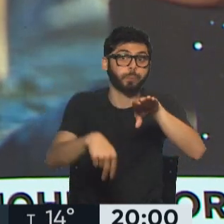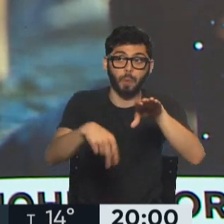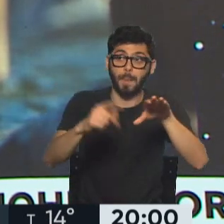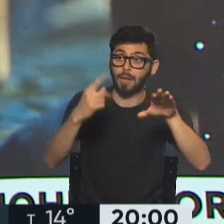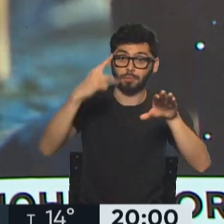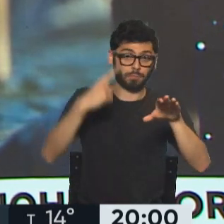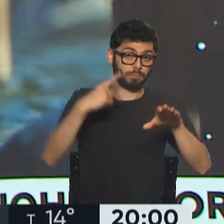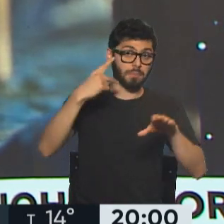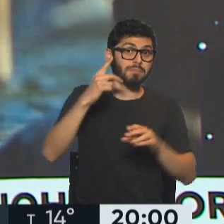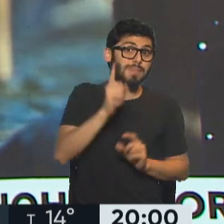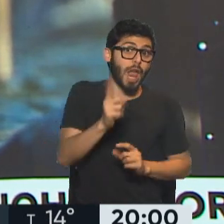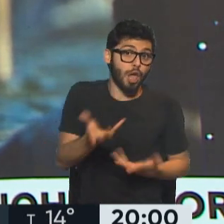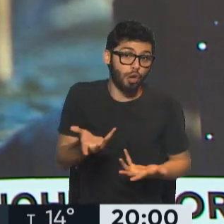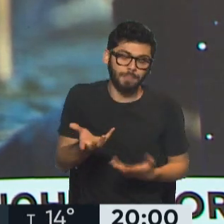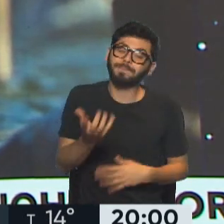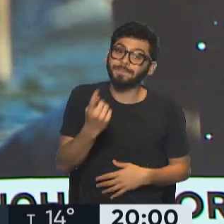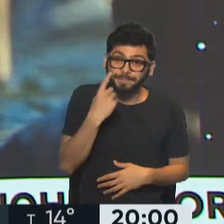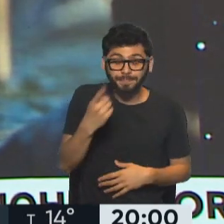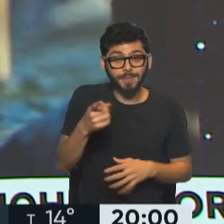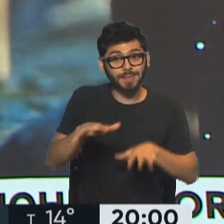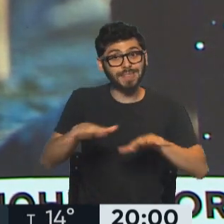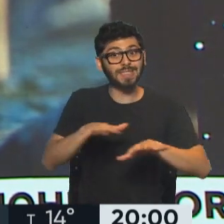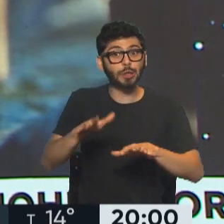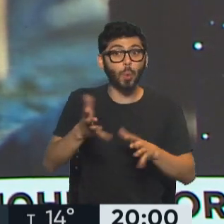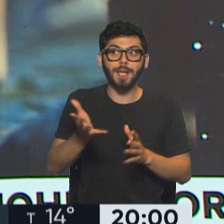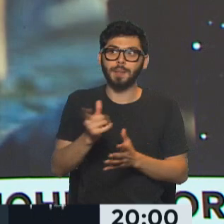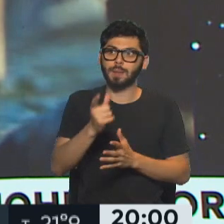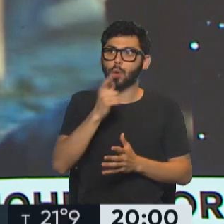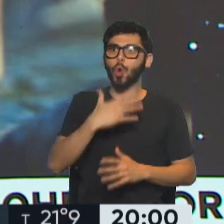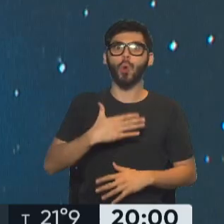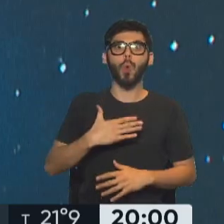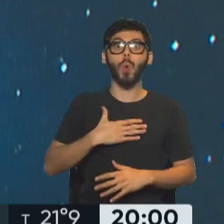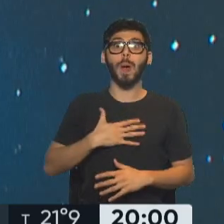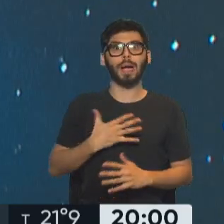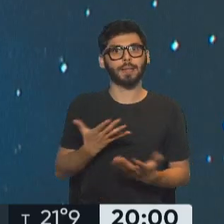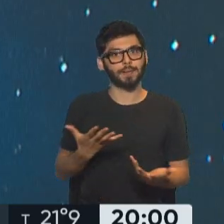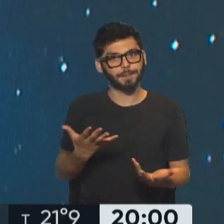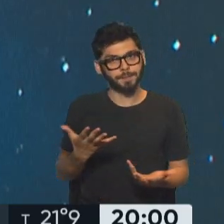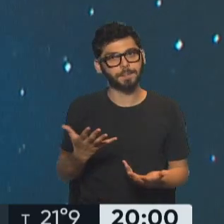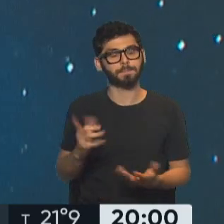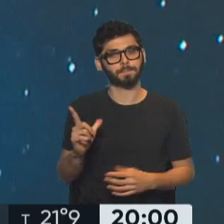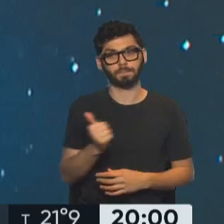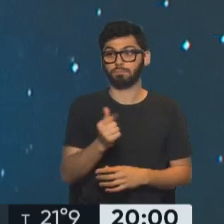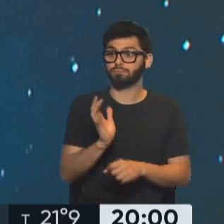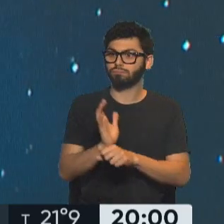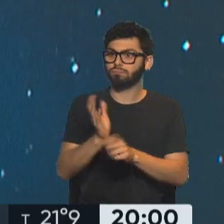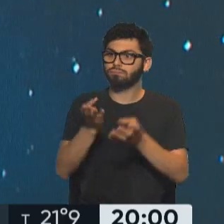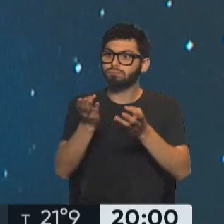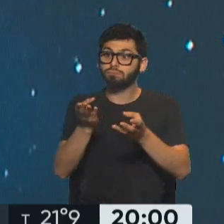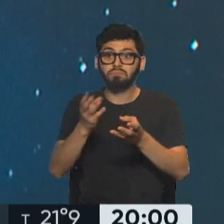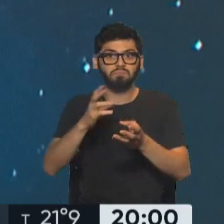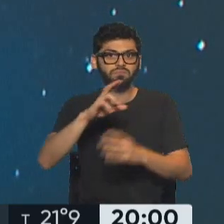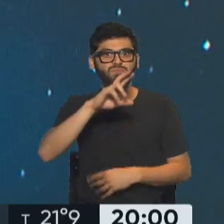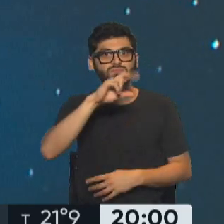vida de ambos. Fíjate qué inhumana estas imágenes, ¿no? De, bueno, personas que no están recibiendo ningún tipo de tratamiento. Claro.